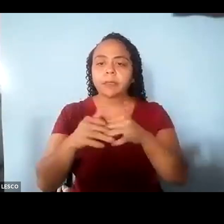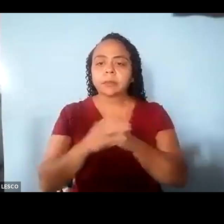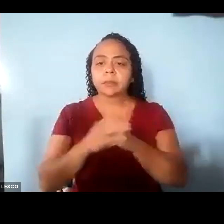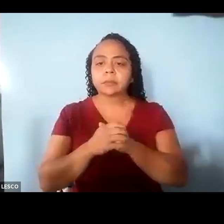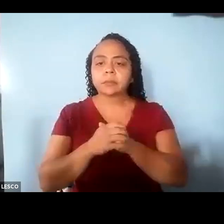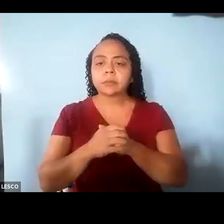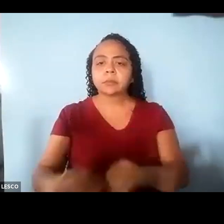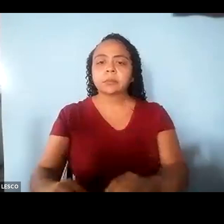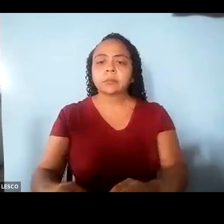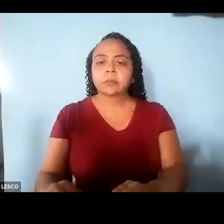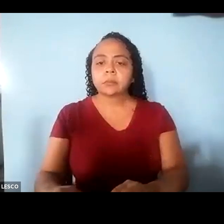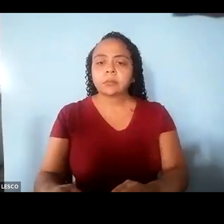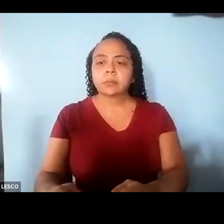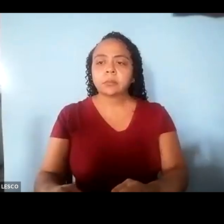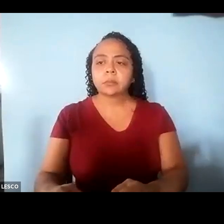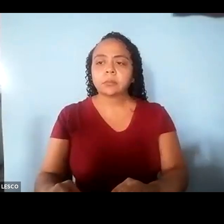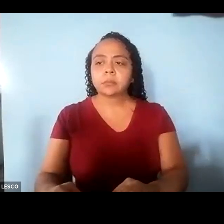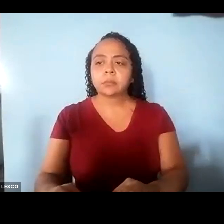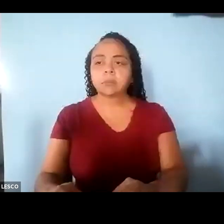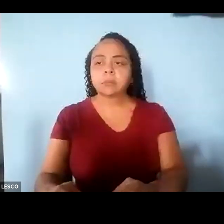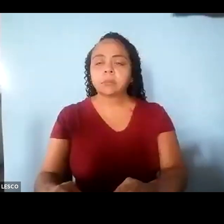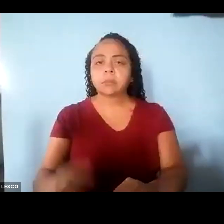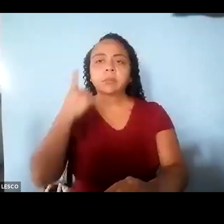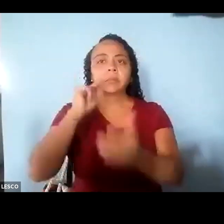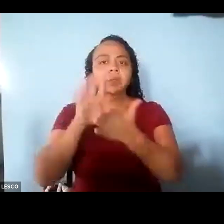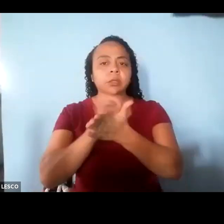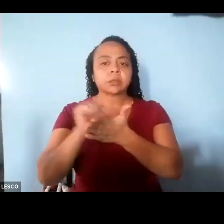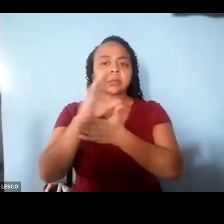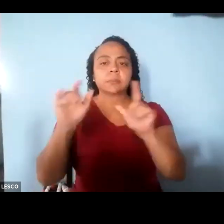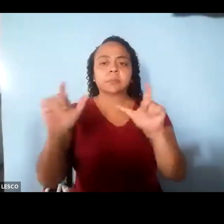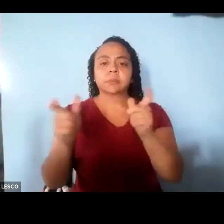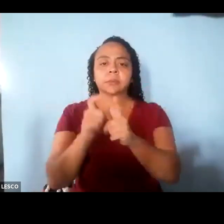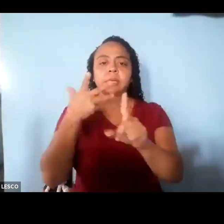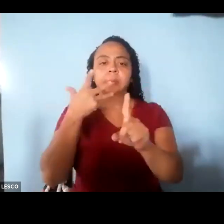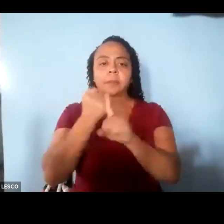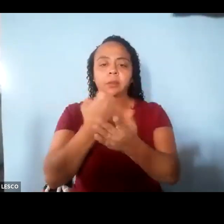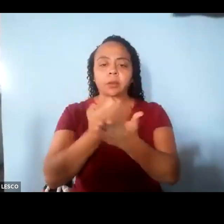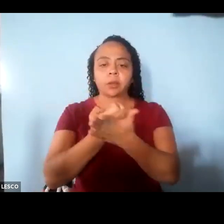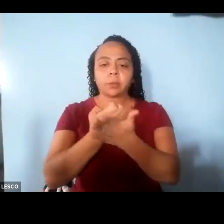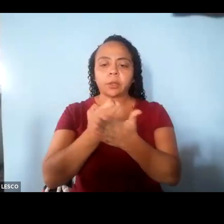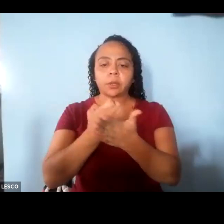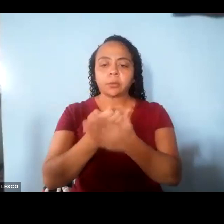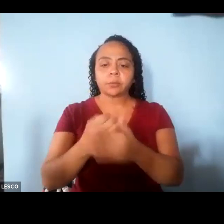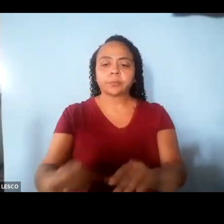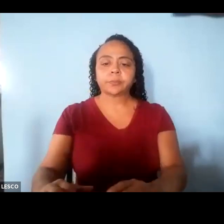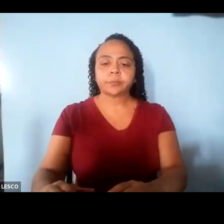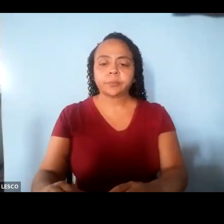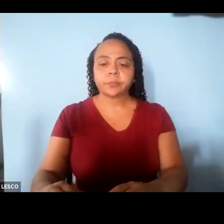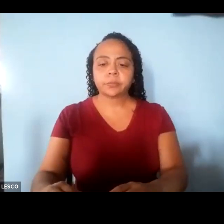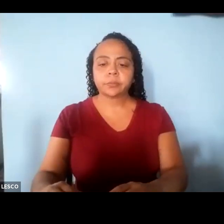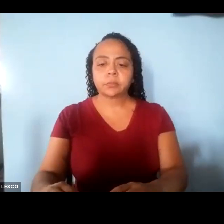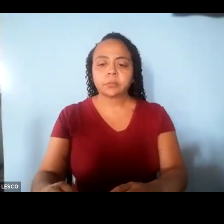para prevenir la ocurrencia de los desastres y minimizar el impacto económico de los mismos estamos impulsando